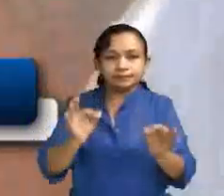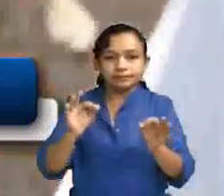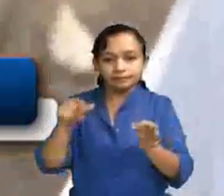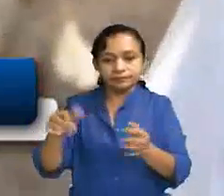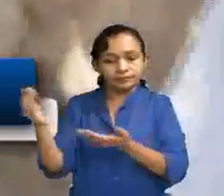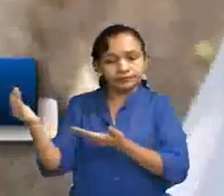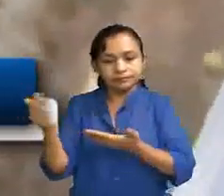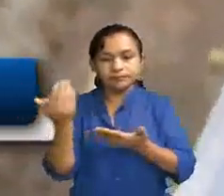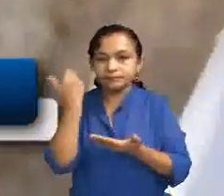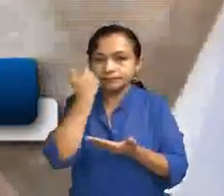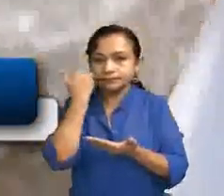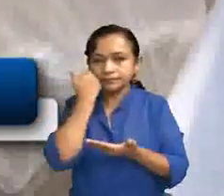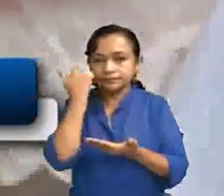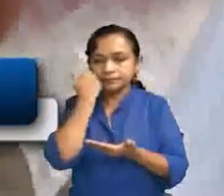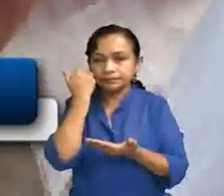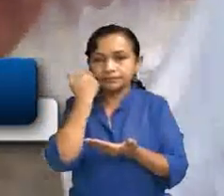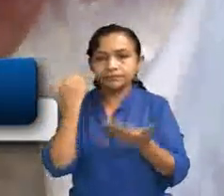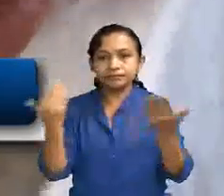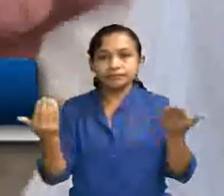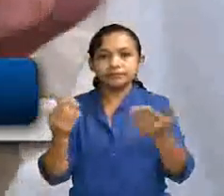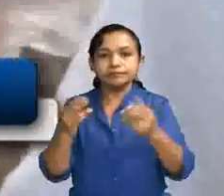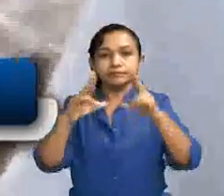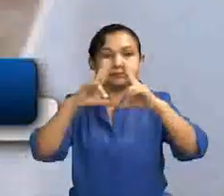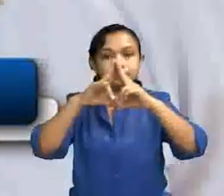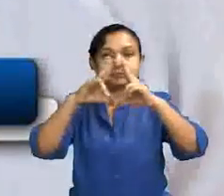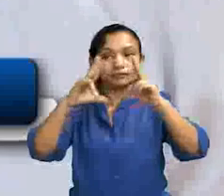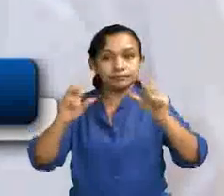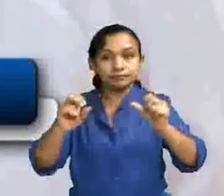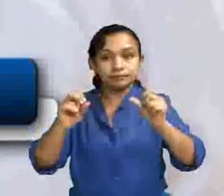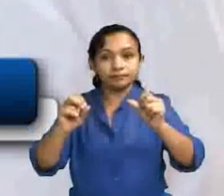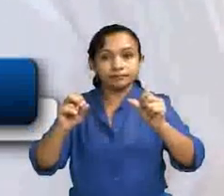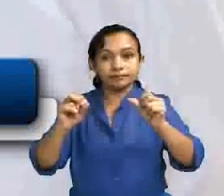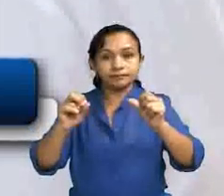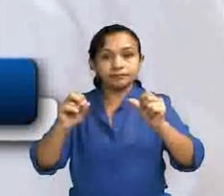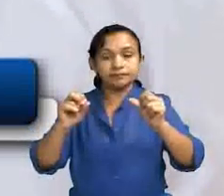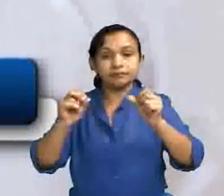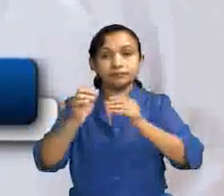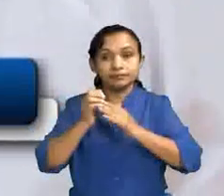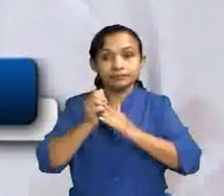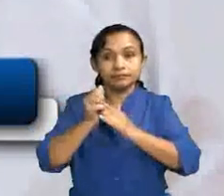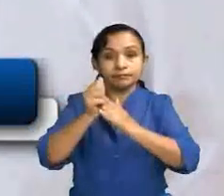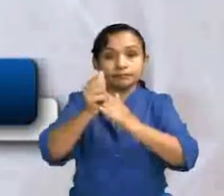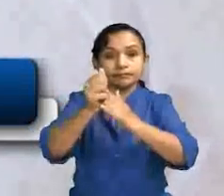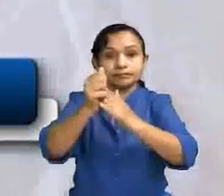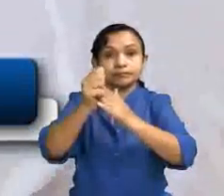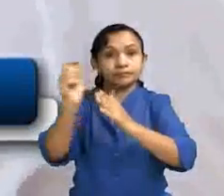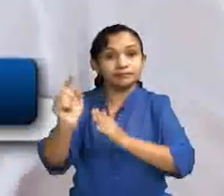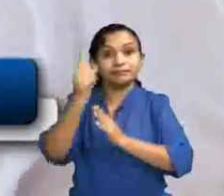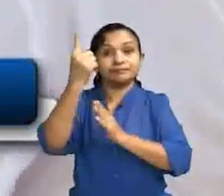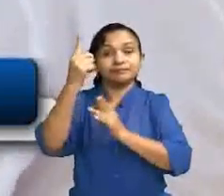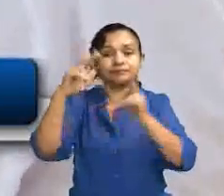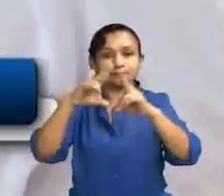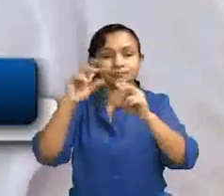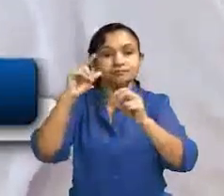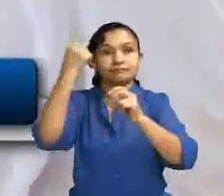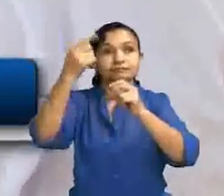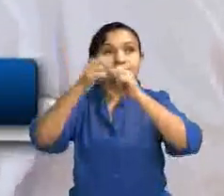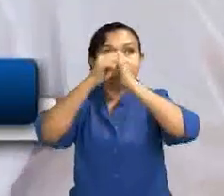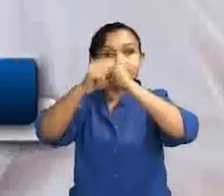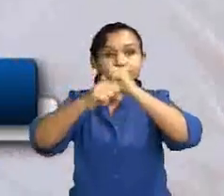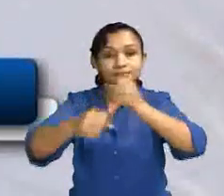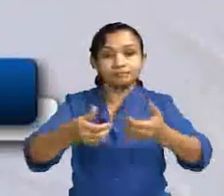se va a enfermar. Uh-huh. Entonces Nicaragua es uno de los países que lidera esta campaña y